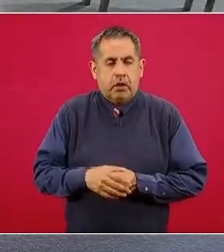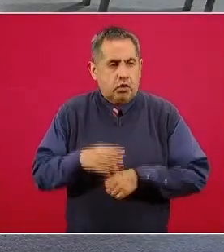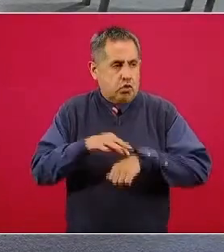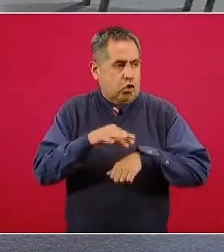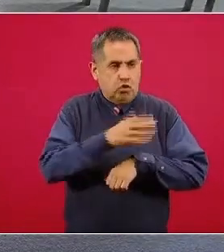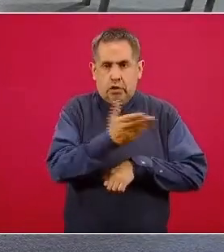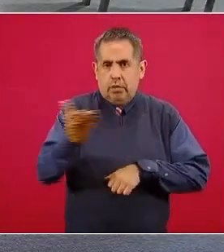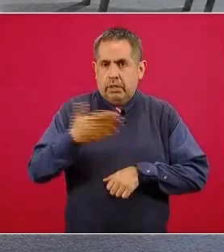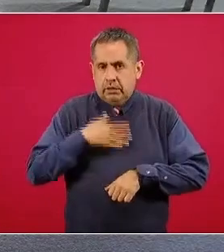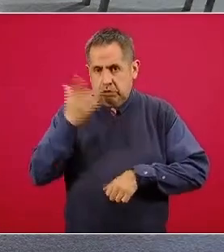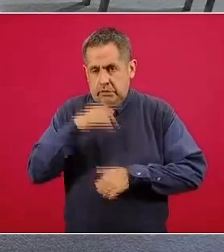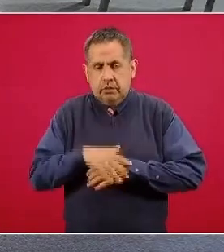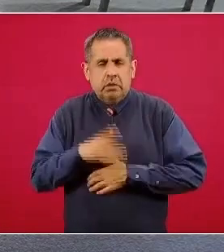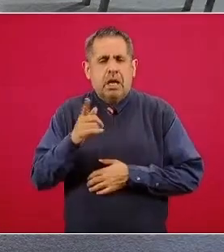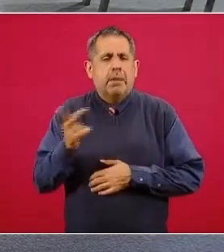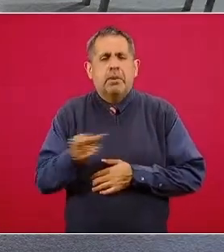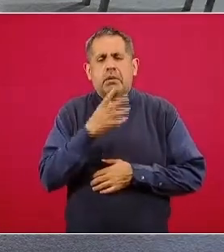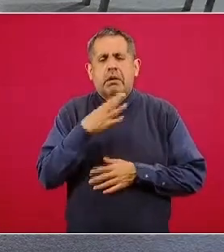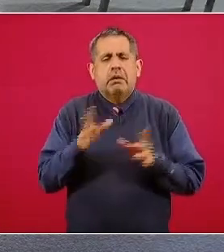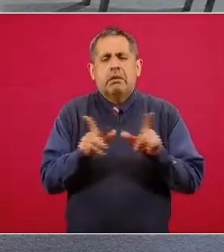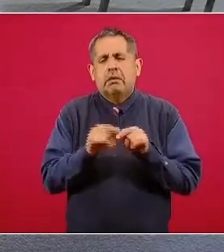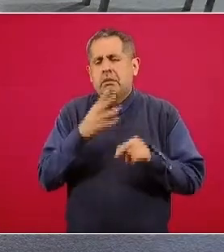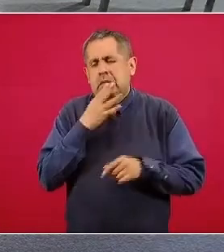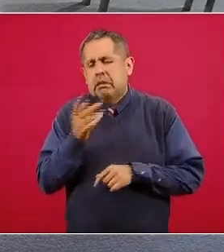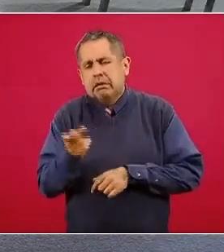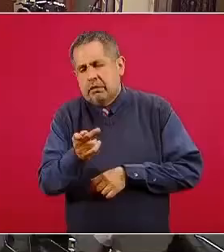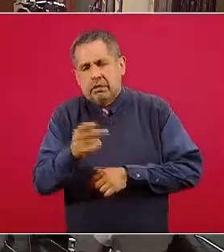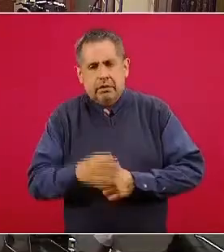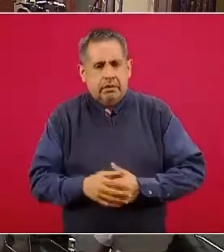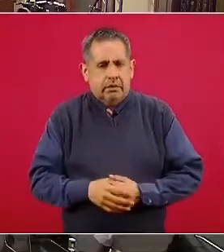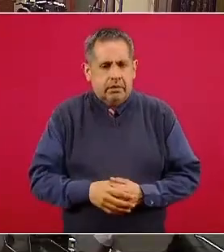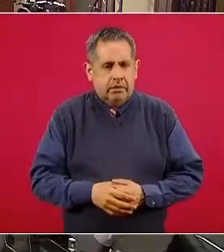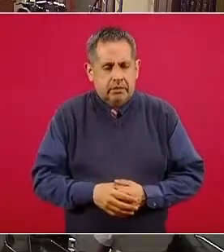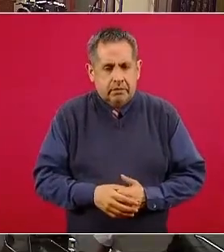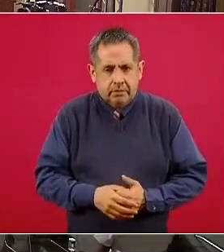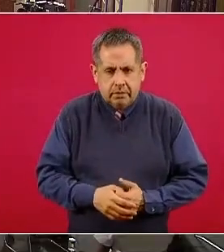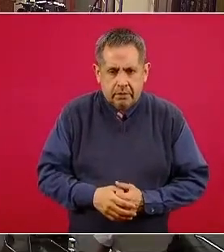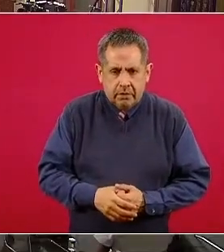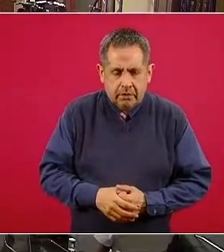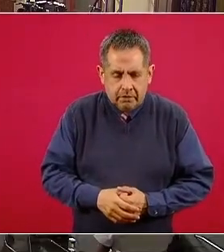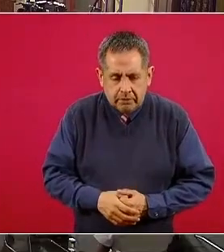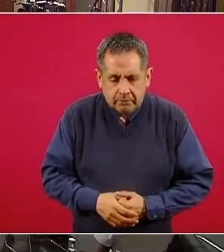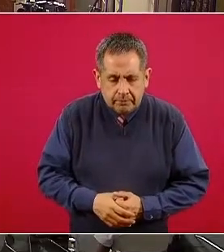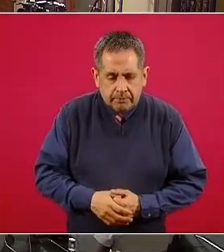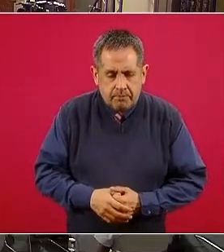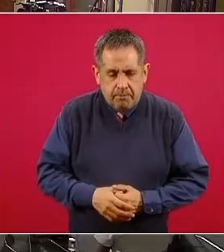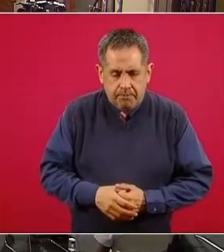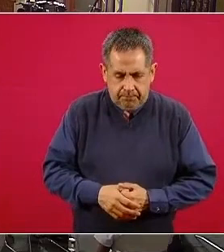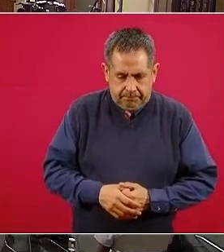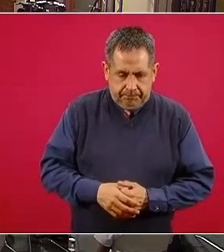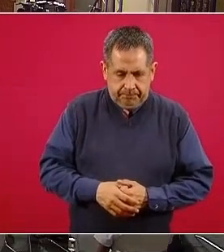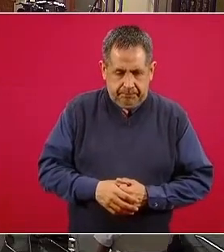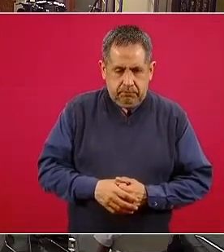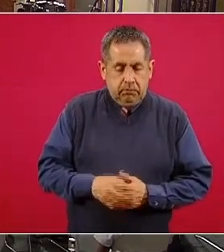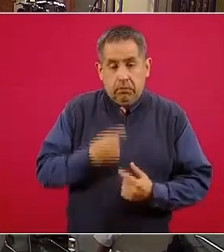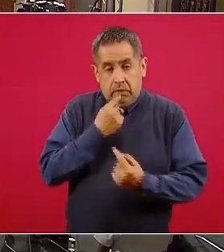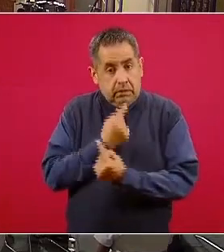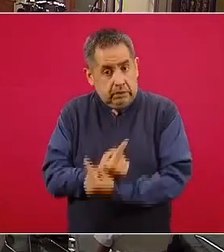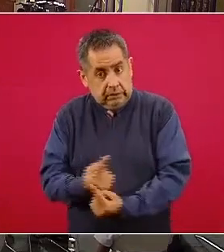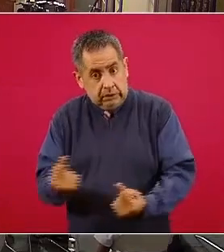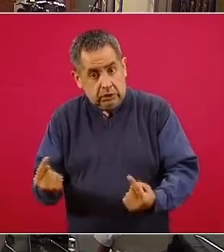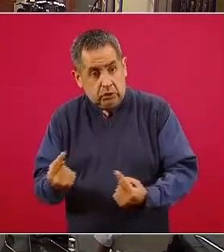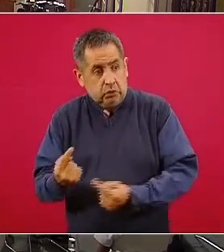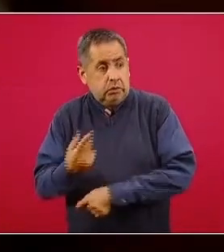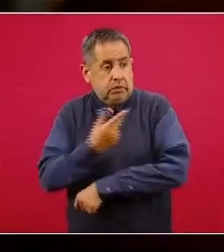Doctores, buenas noches. Solo es una pregunta muy sencilla, doctora. Hay que vacunar a los niños,